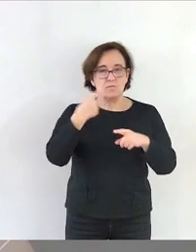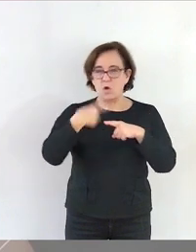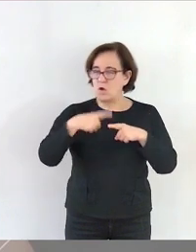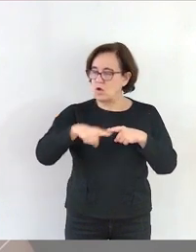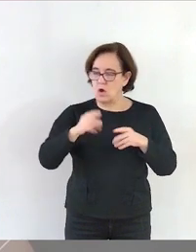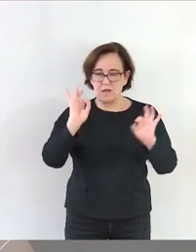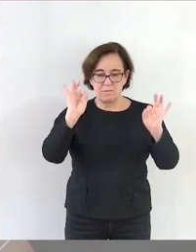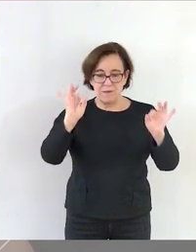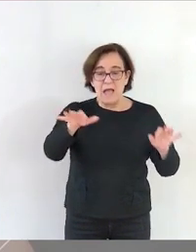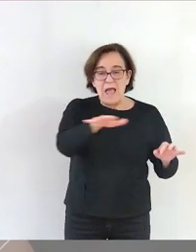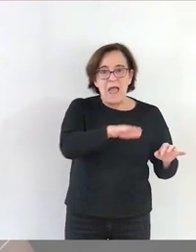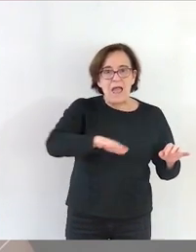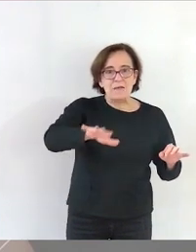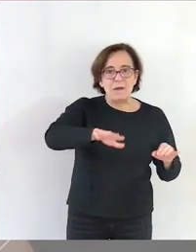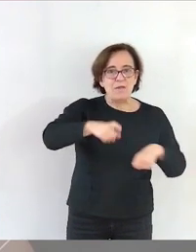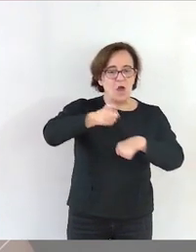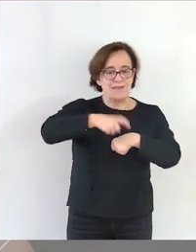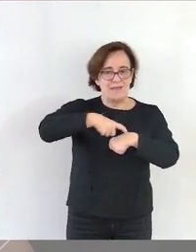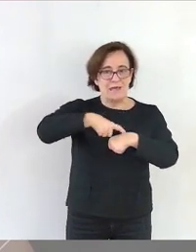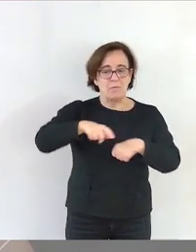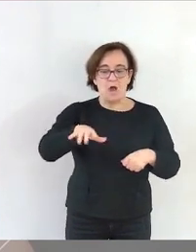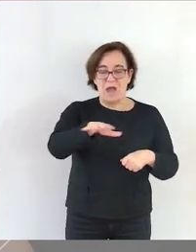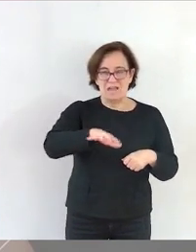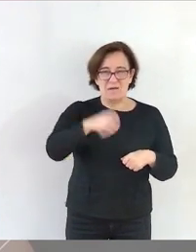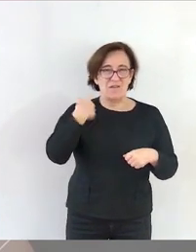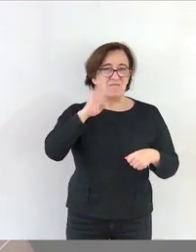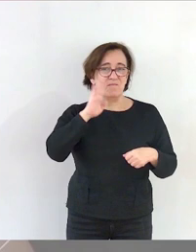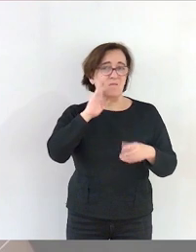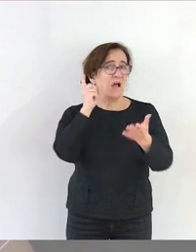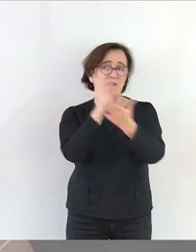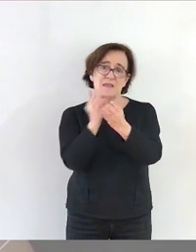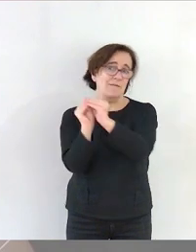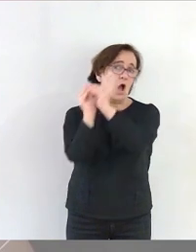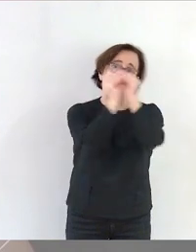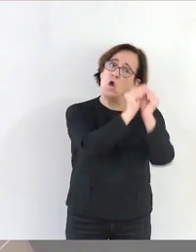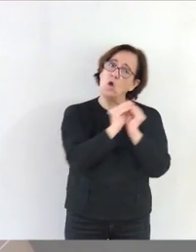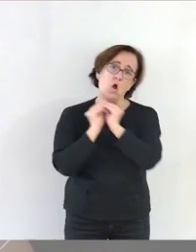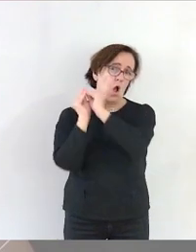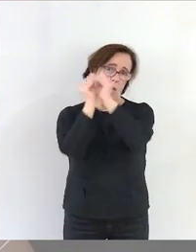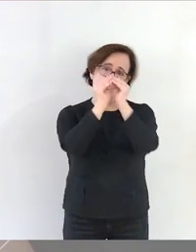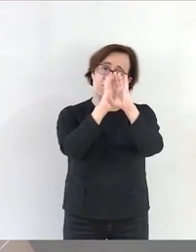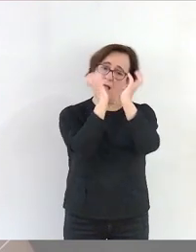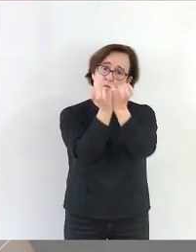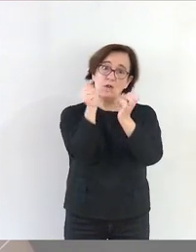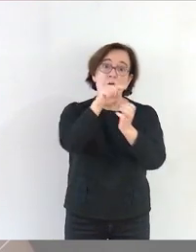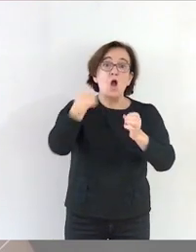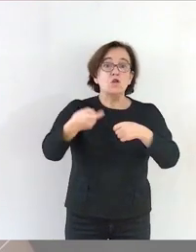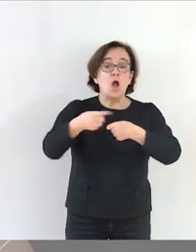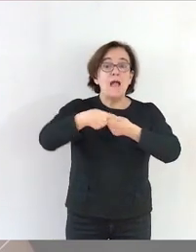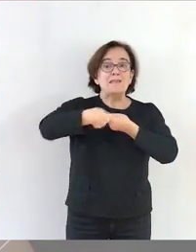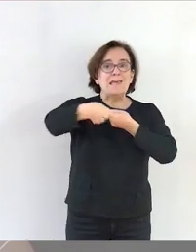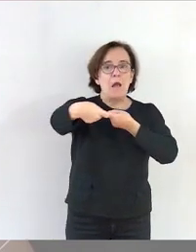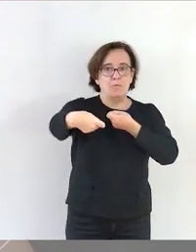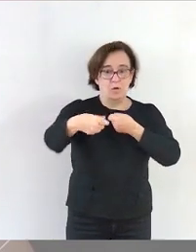eh que es el espacio y el tiempo el espacio Ya lo hemos comentado esto es un desafío común del conjunto del planeta pero otro es el tiempo lo que estamos